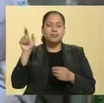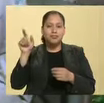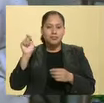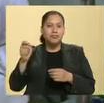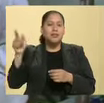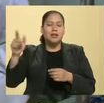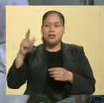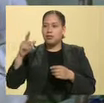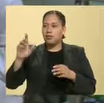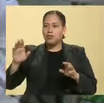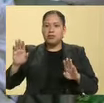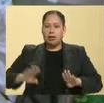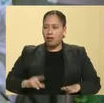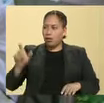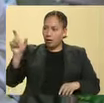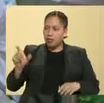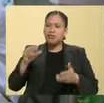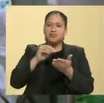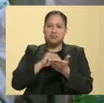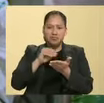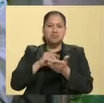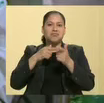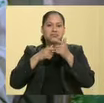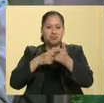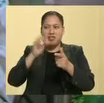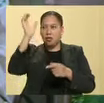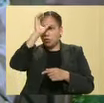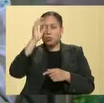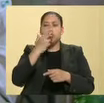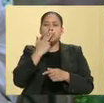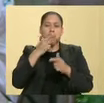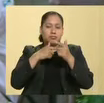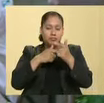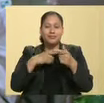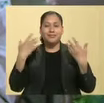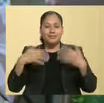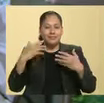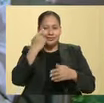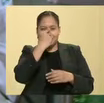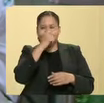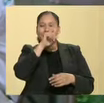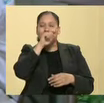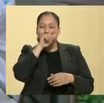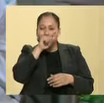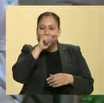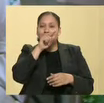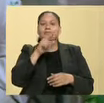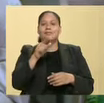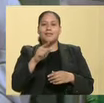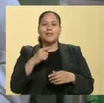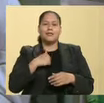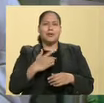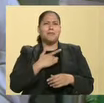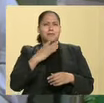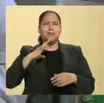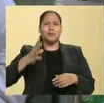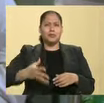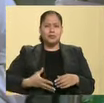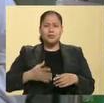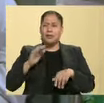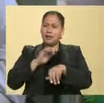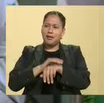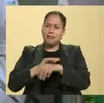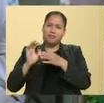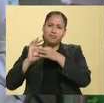nos dan identidad y pertenencia cultural. ¡Ay, ojitos, pajaritos! Me siento orgulloso de ser